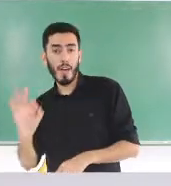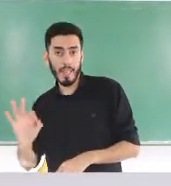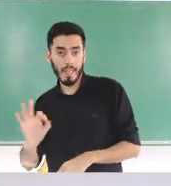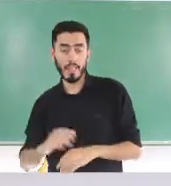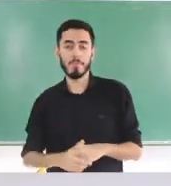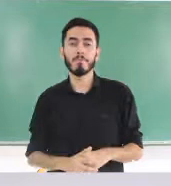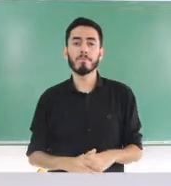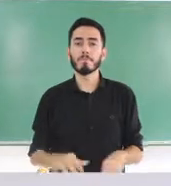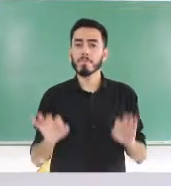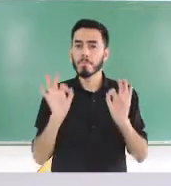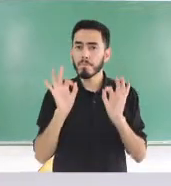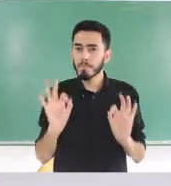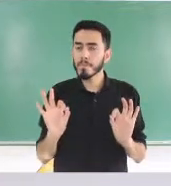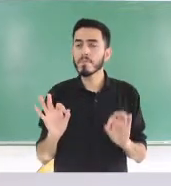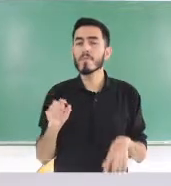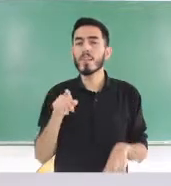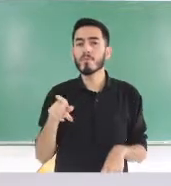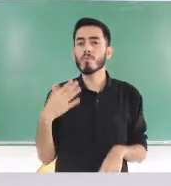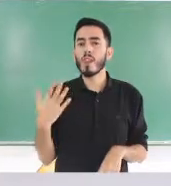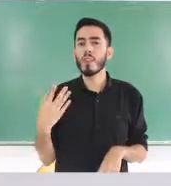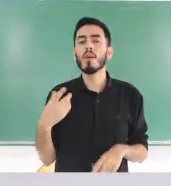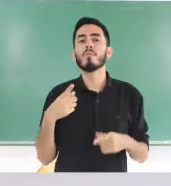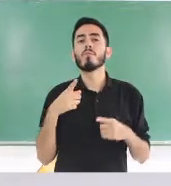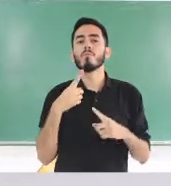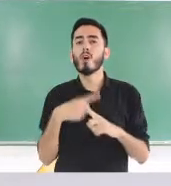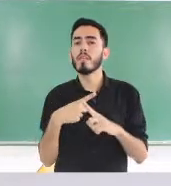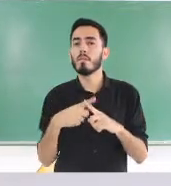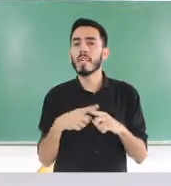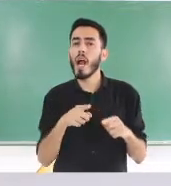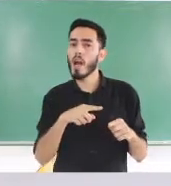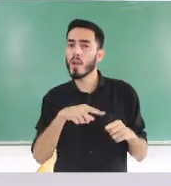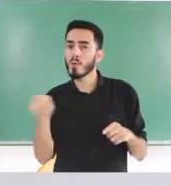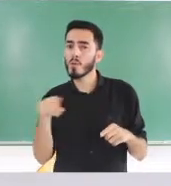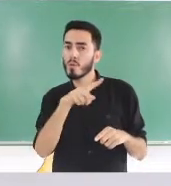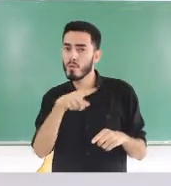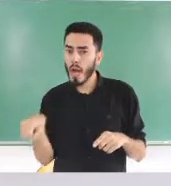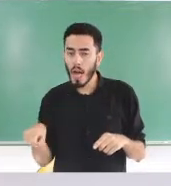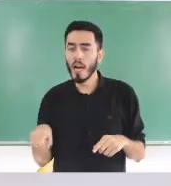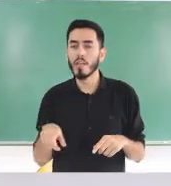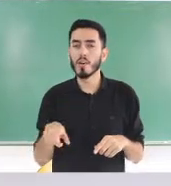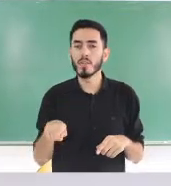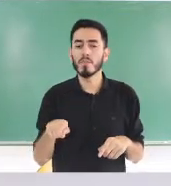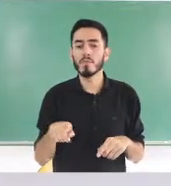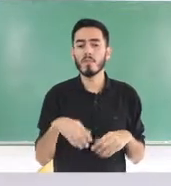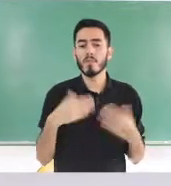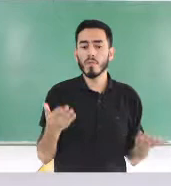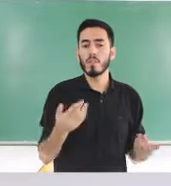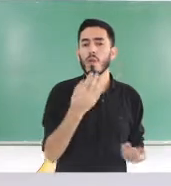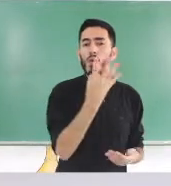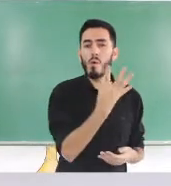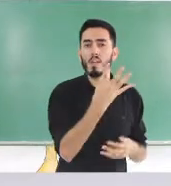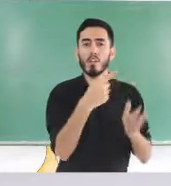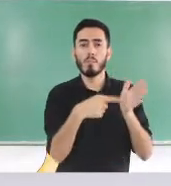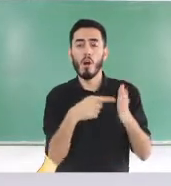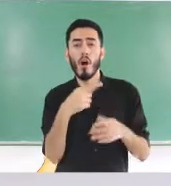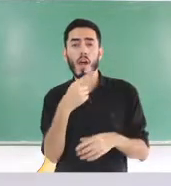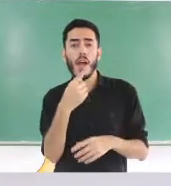Fíjense que he cruzado. Entonces, queda 4 multiplicado por X igual a